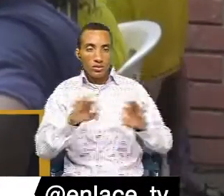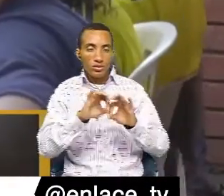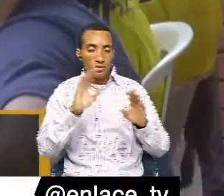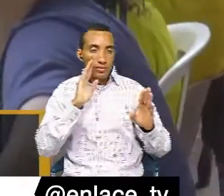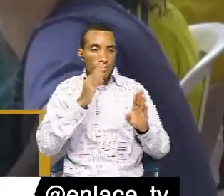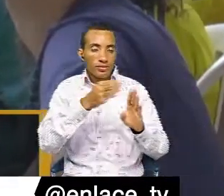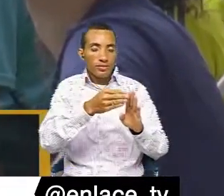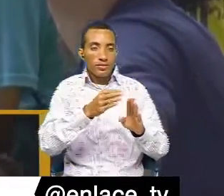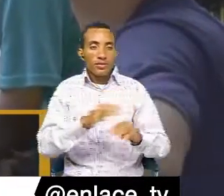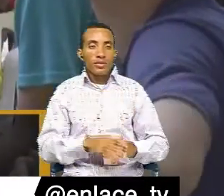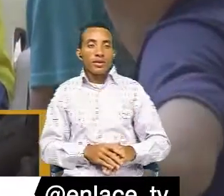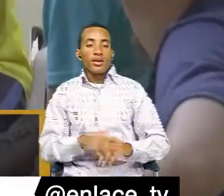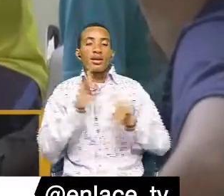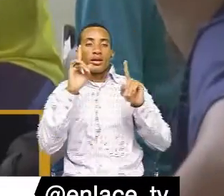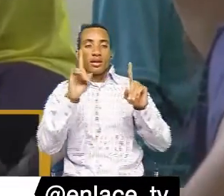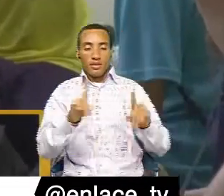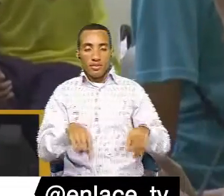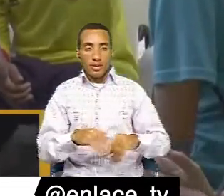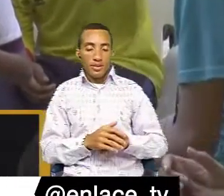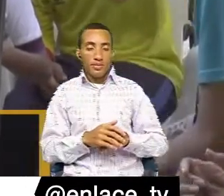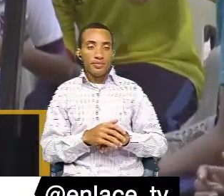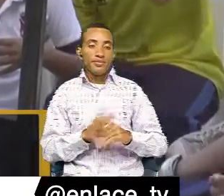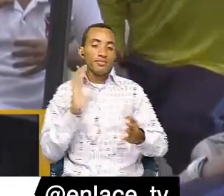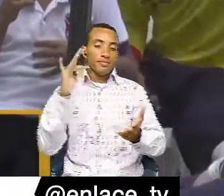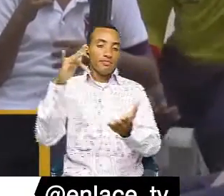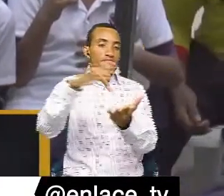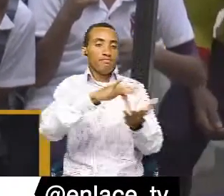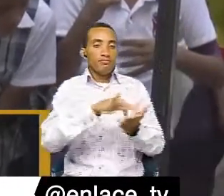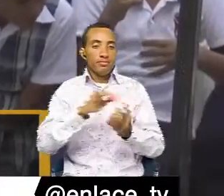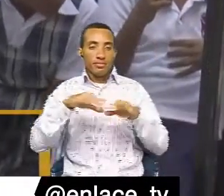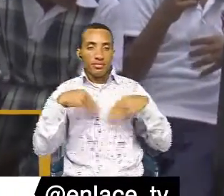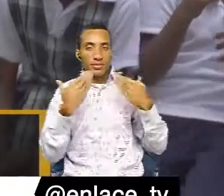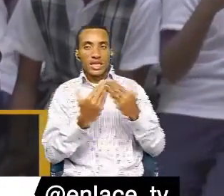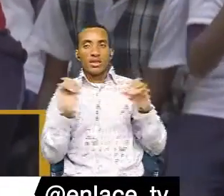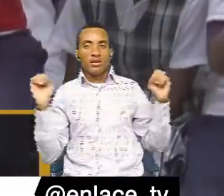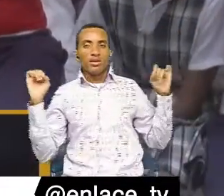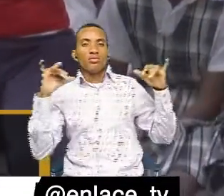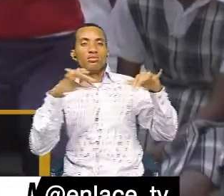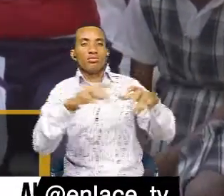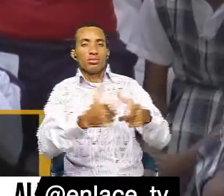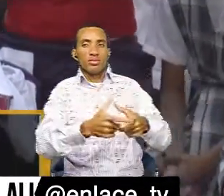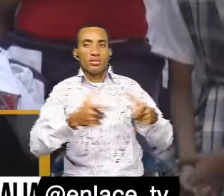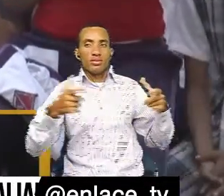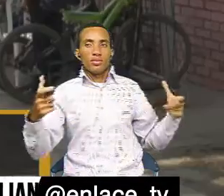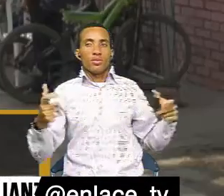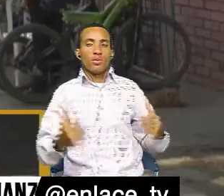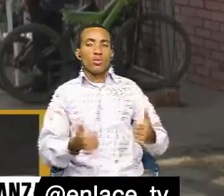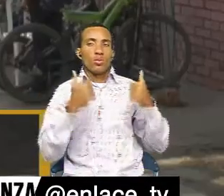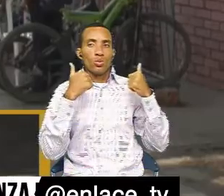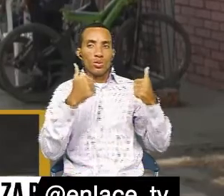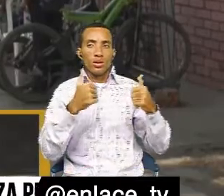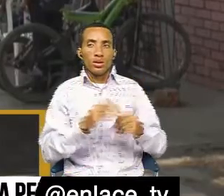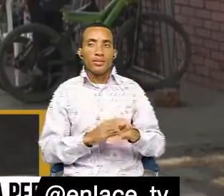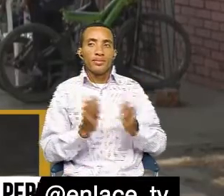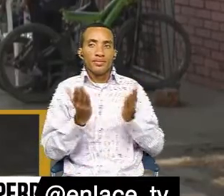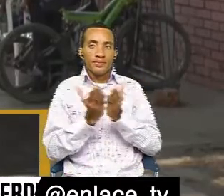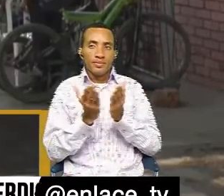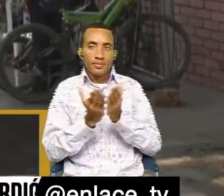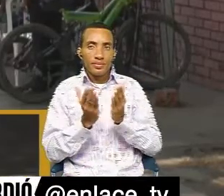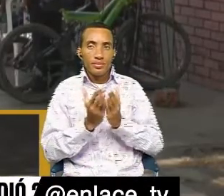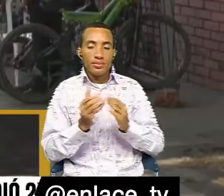de todo es que ha habido una participación de los estudiantes masiva, hemos tenido una muy buena concurrencia de nuestros estudiantes. La